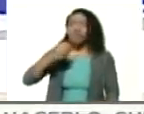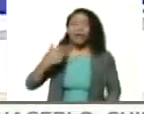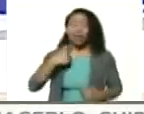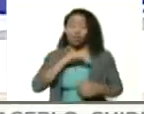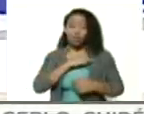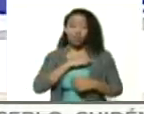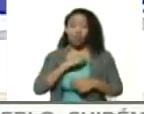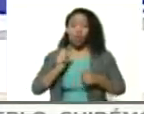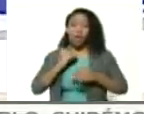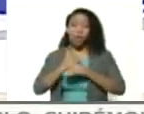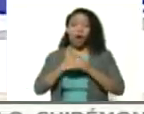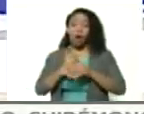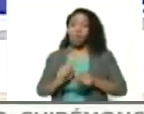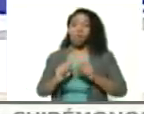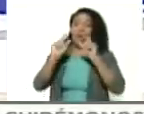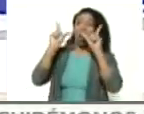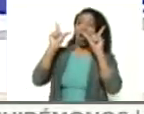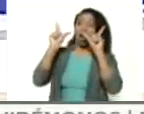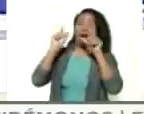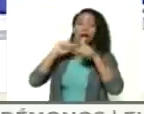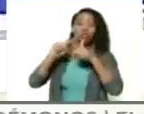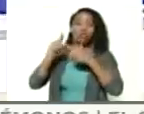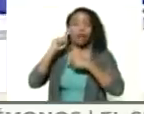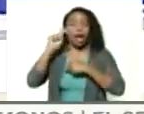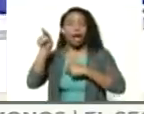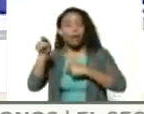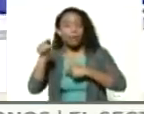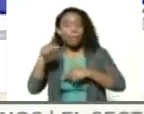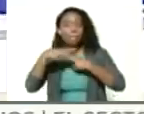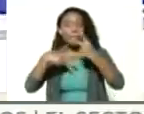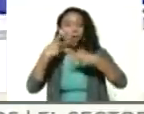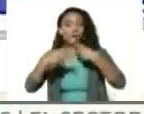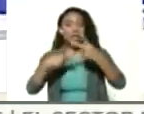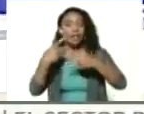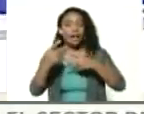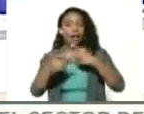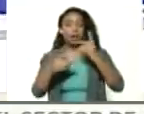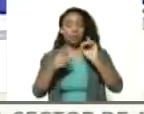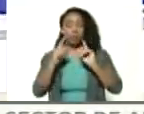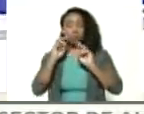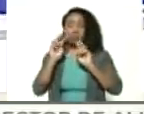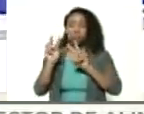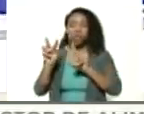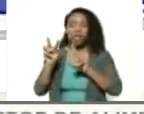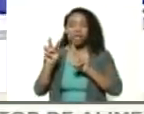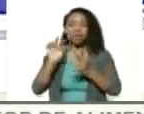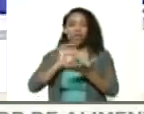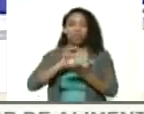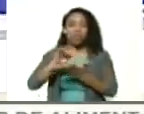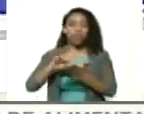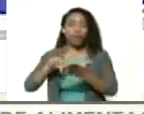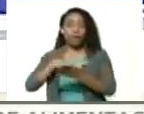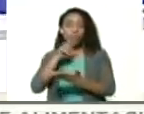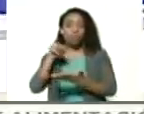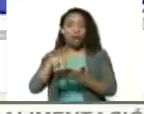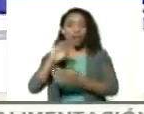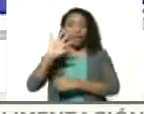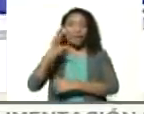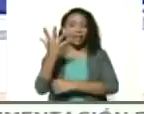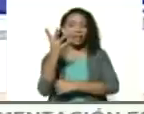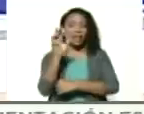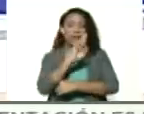sorprendió a la entonces dirección política, Comando Táctico Nacional del Movimiento Quinta